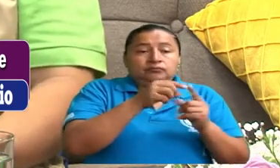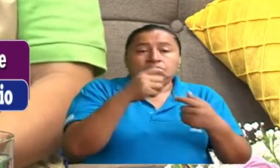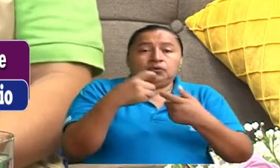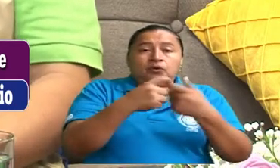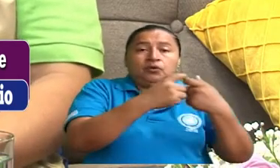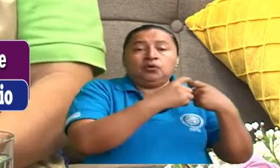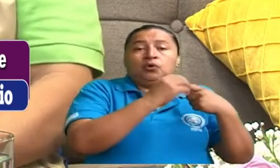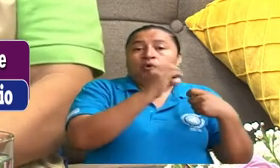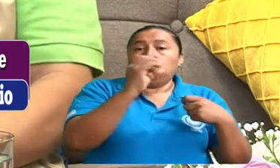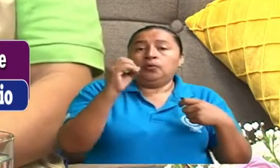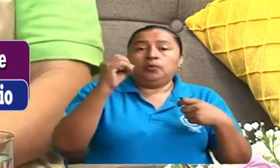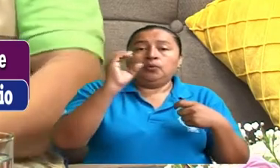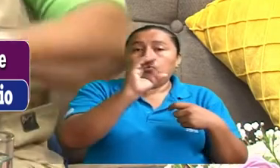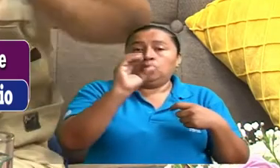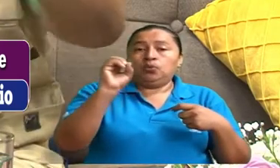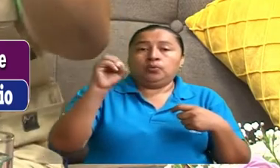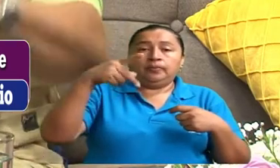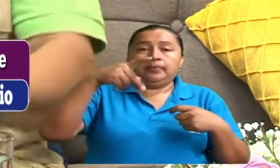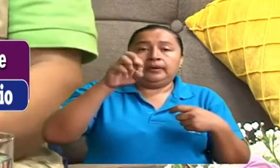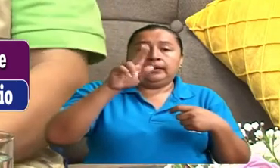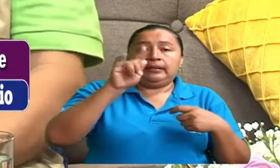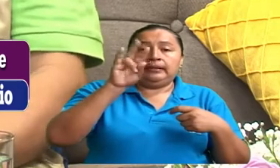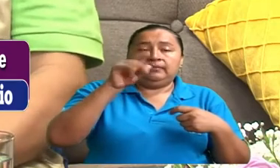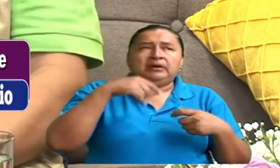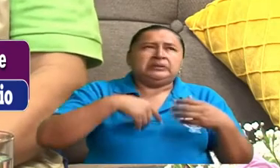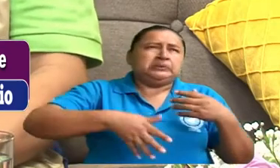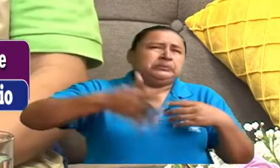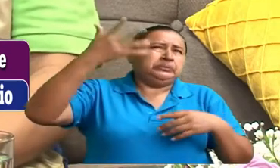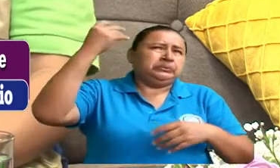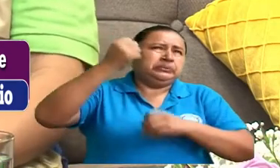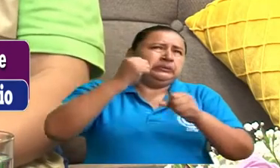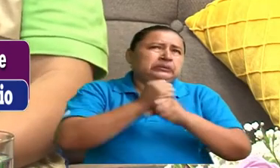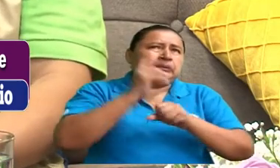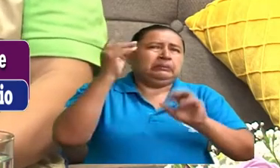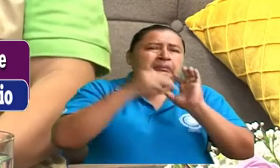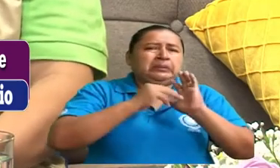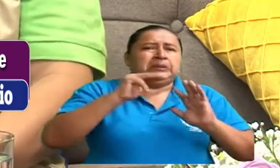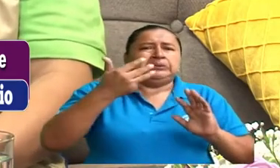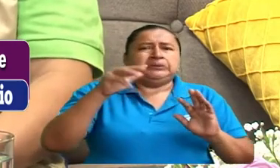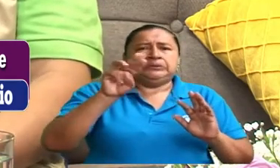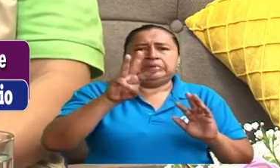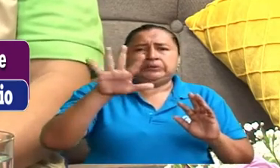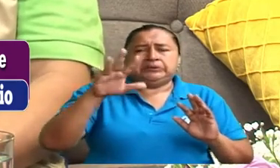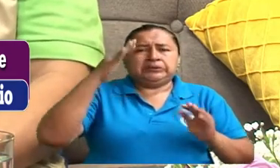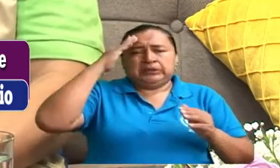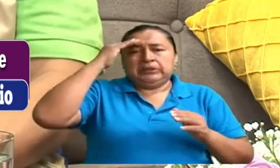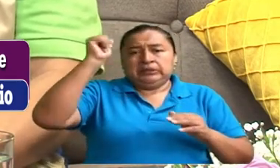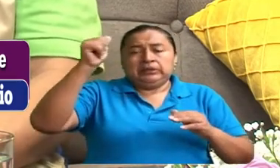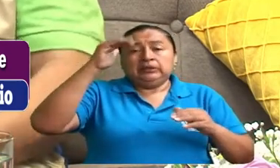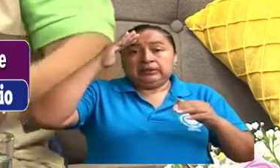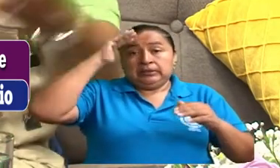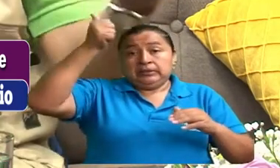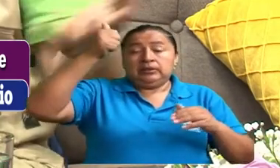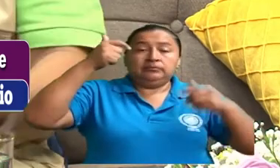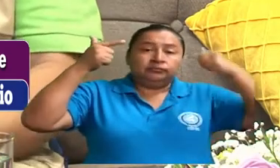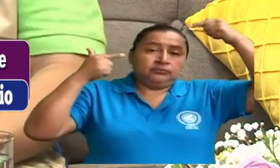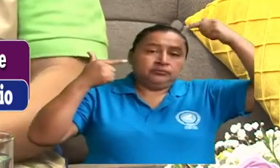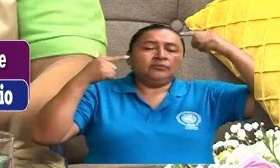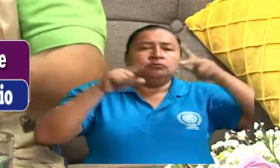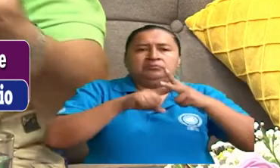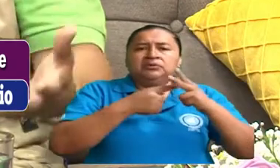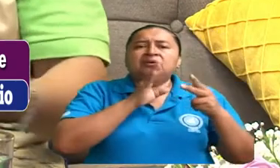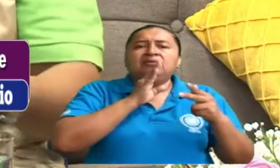cooperativas, y recordemos que esto es allá por los años 1935, que el general Augusto César Sandino, ¿no?, comenzó a